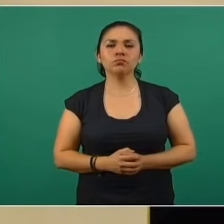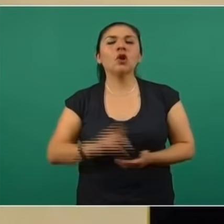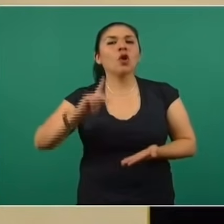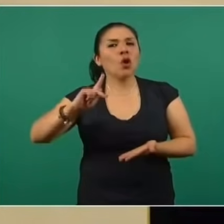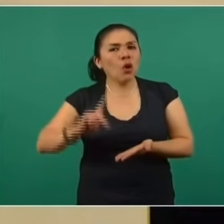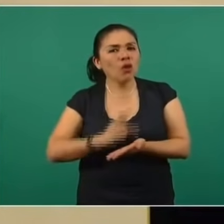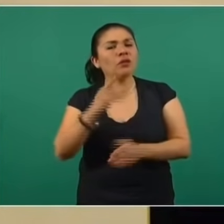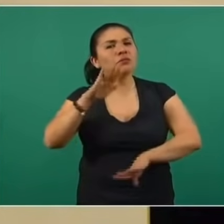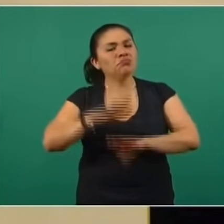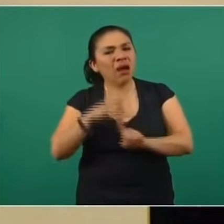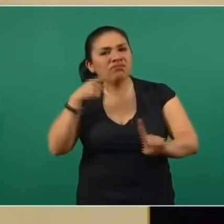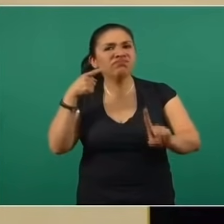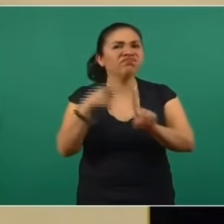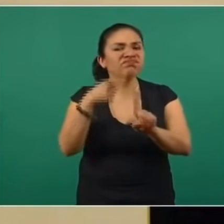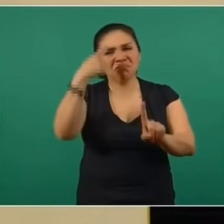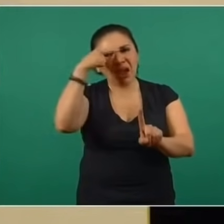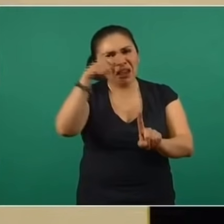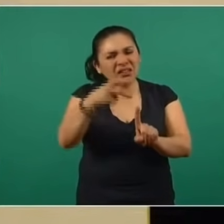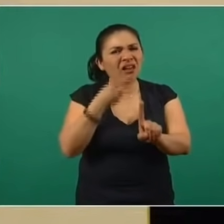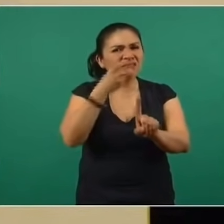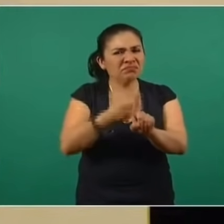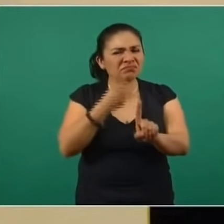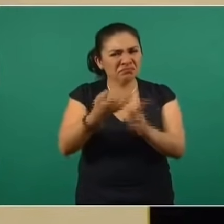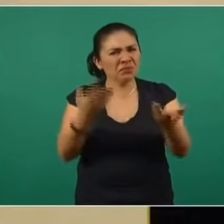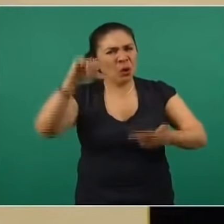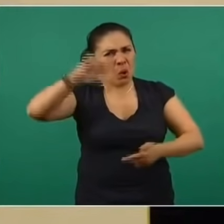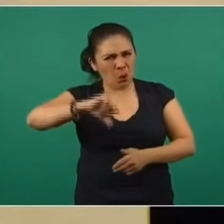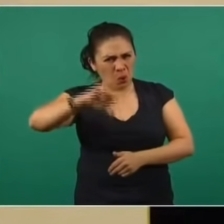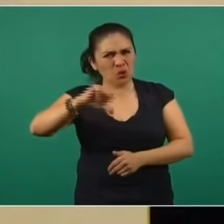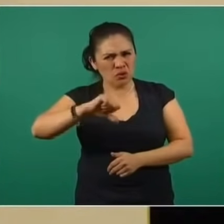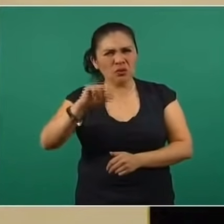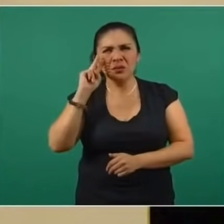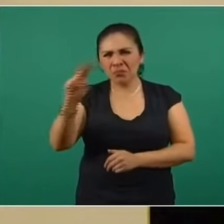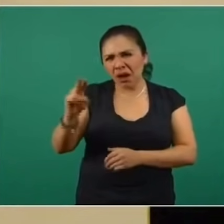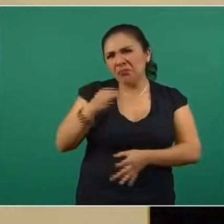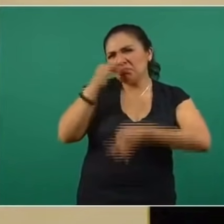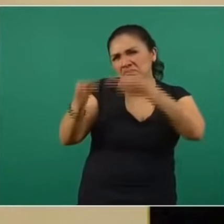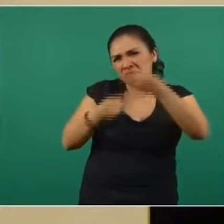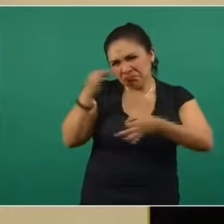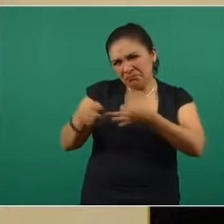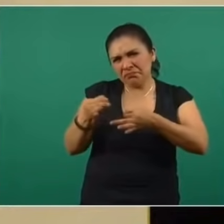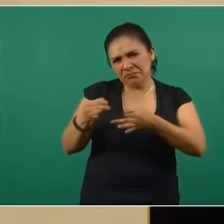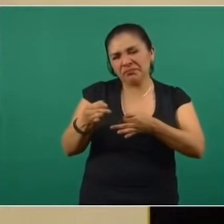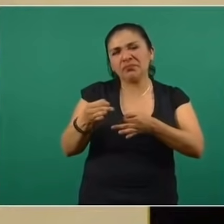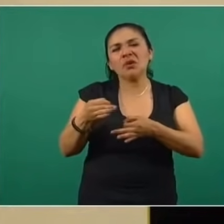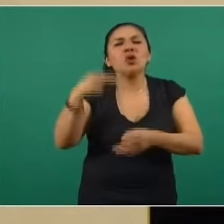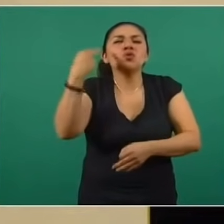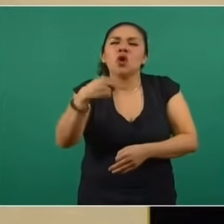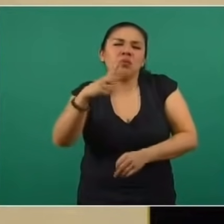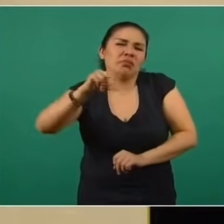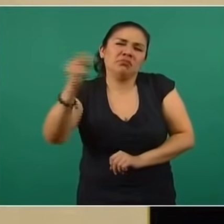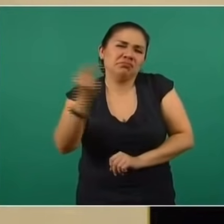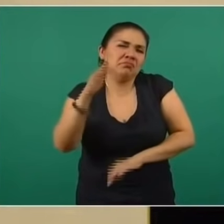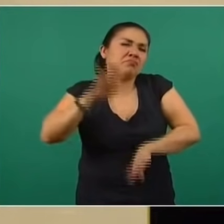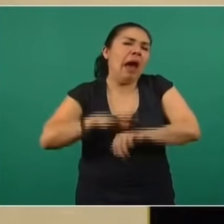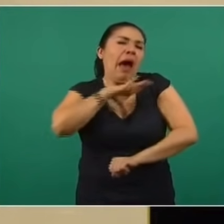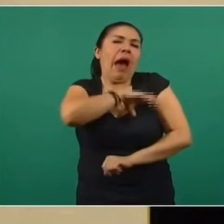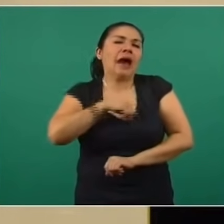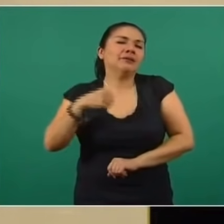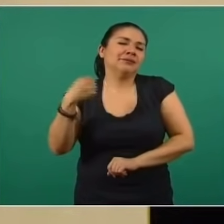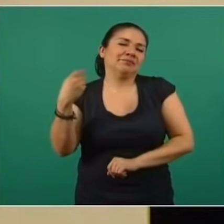de señalamientos y el día de hoy un medio de comunicación, no voy a mencionar el nombre porque es el favorito del